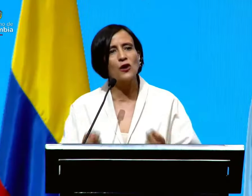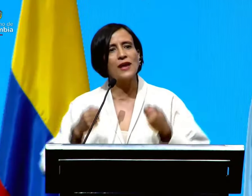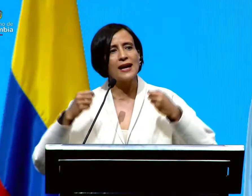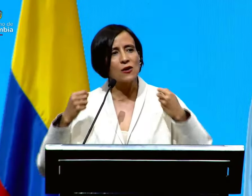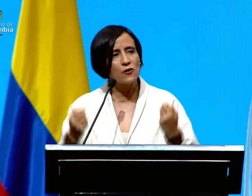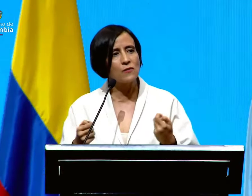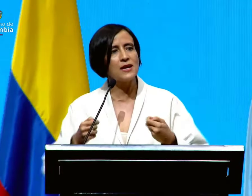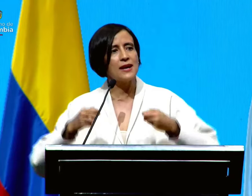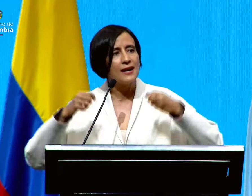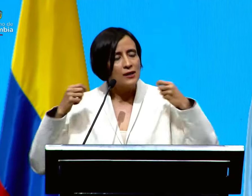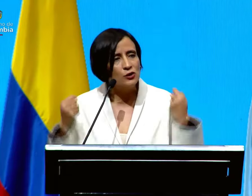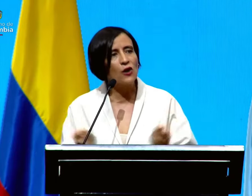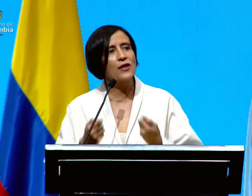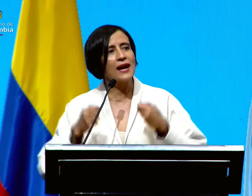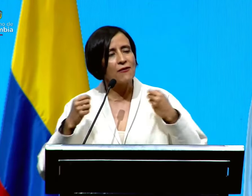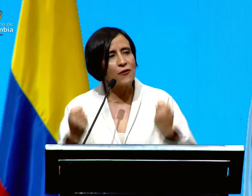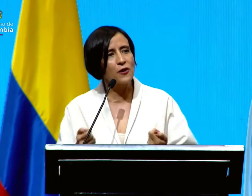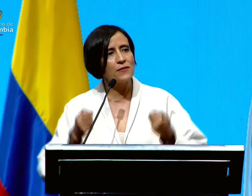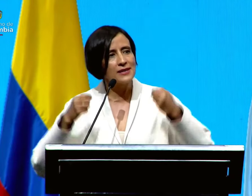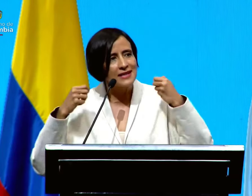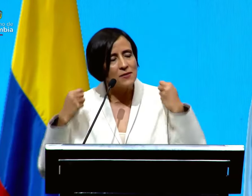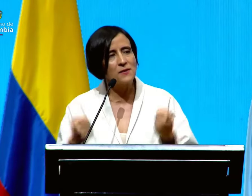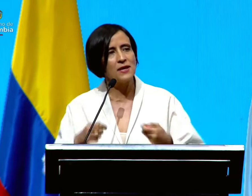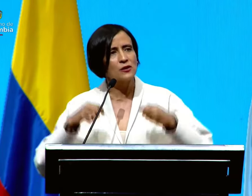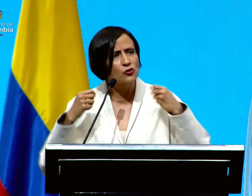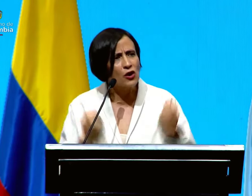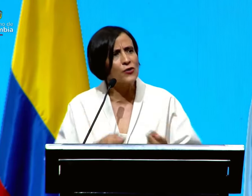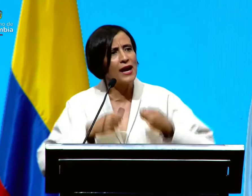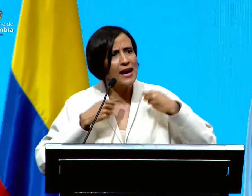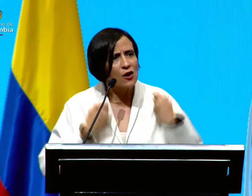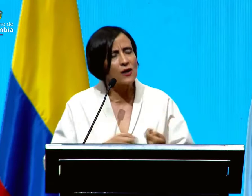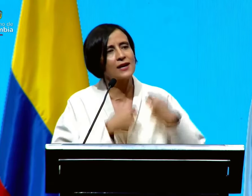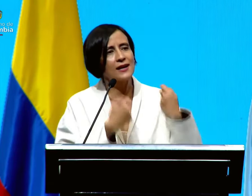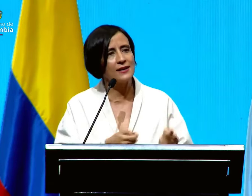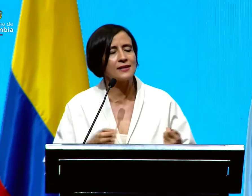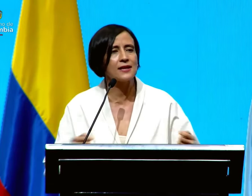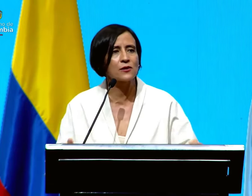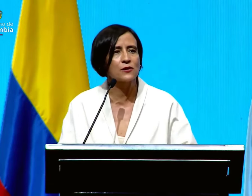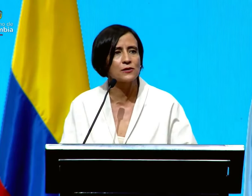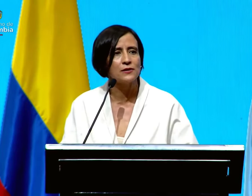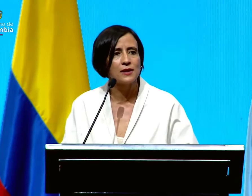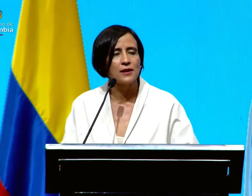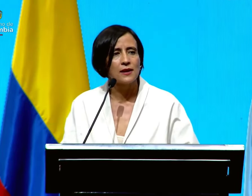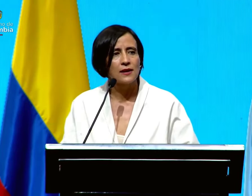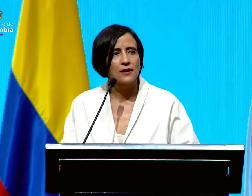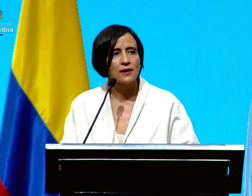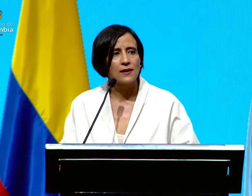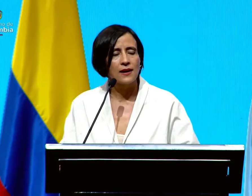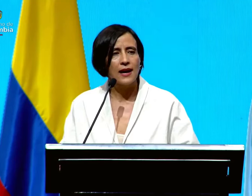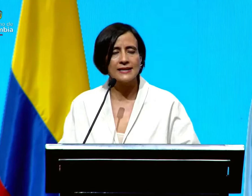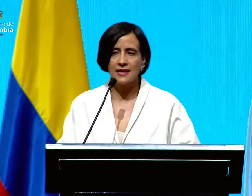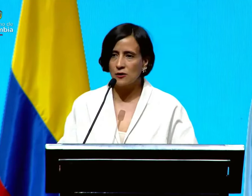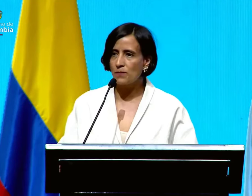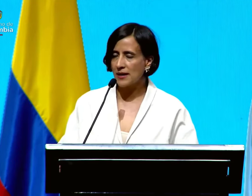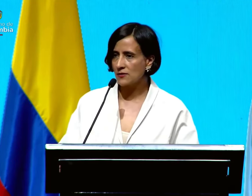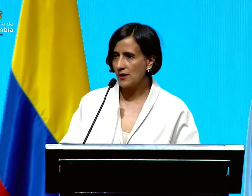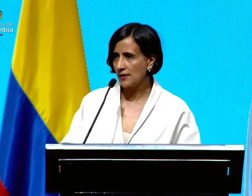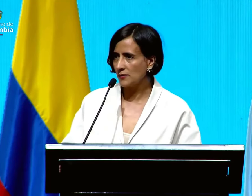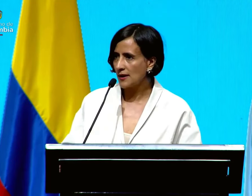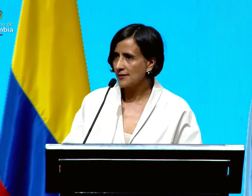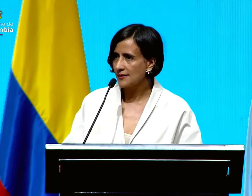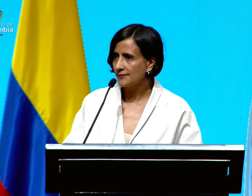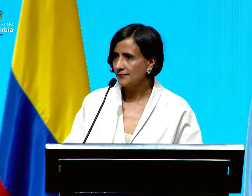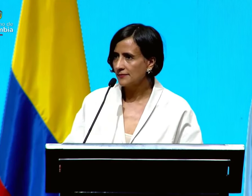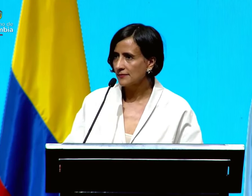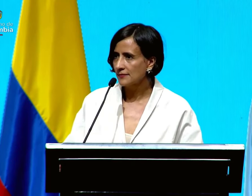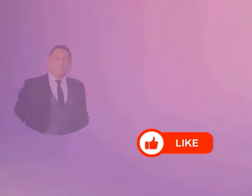sociedad, toda la economía, todas las formas de vivir, toda la lógica del desarrollo, haciendo paz con